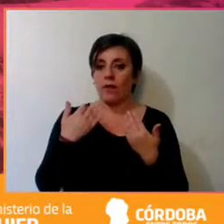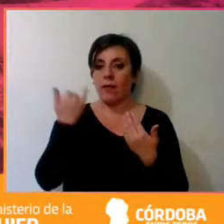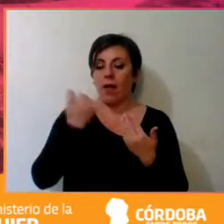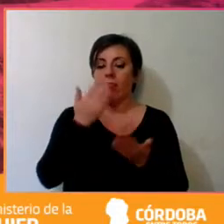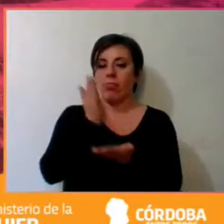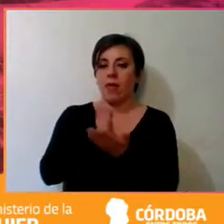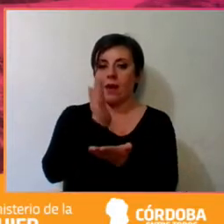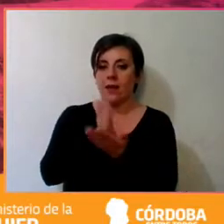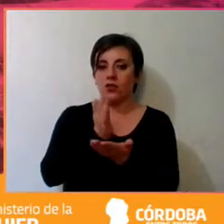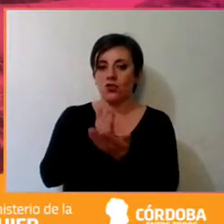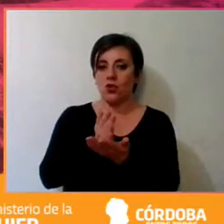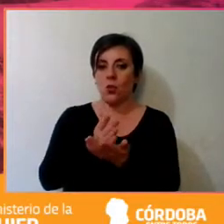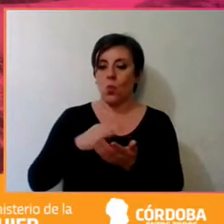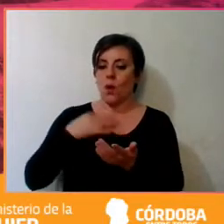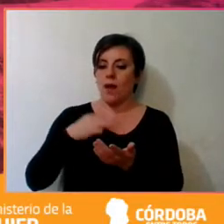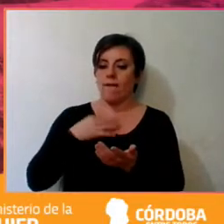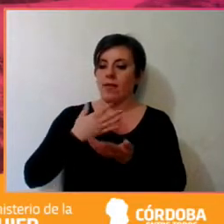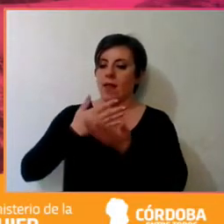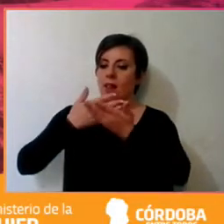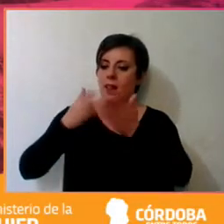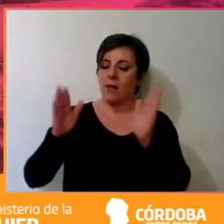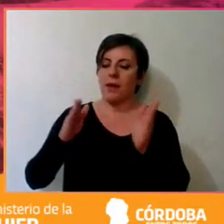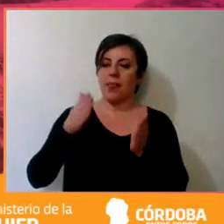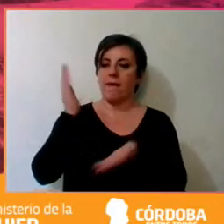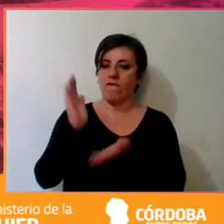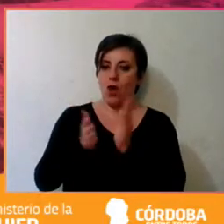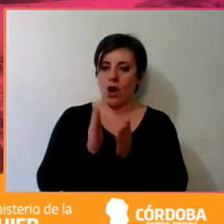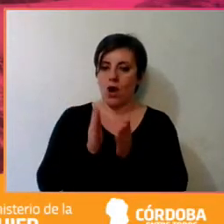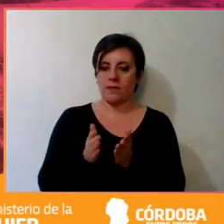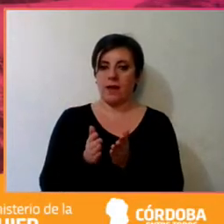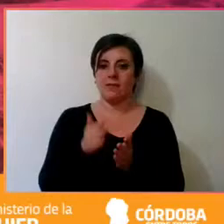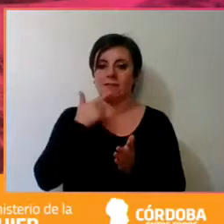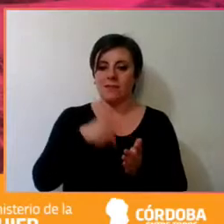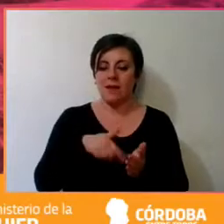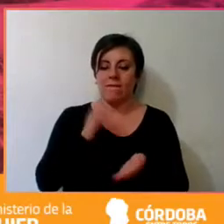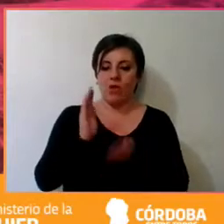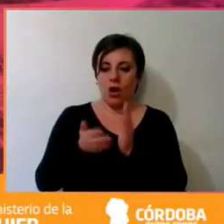derecho a una vida libre de violencia, como reza